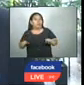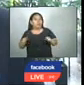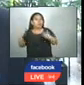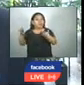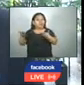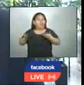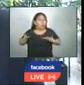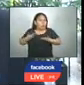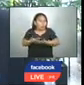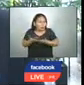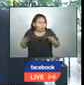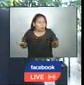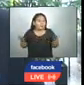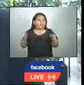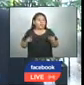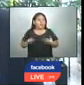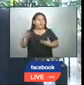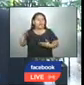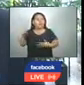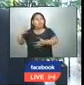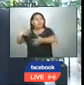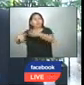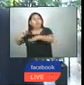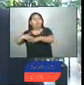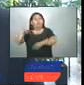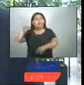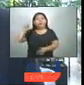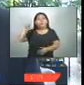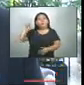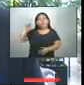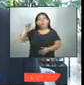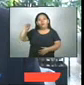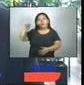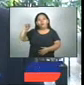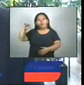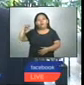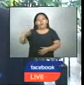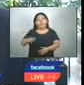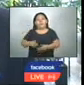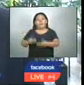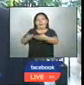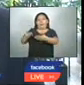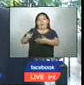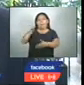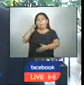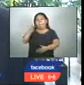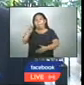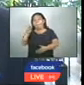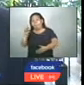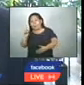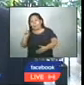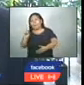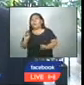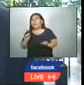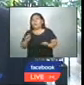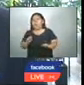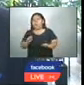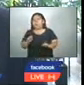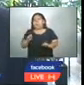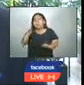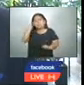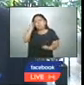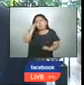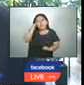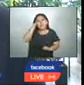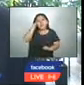mercaderías del mar Atlántico. Antes de 2020 tú podías casi que al centavo apostar